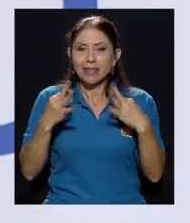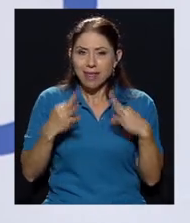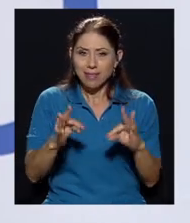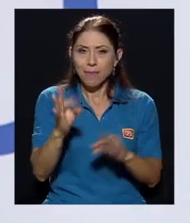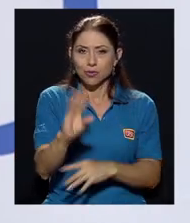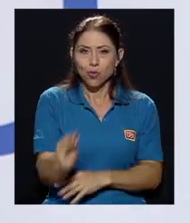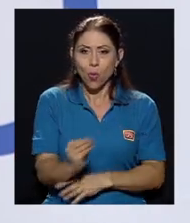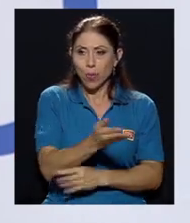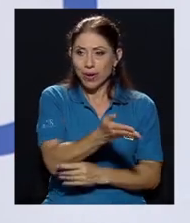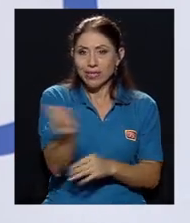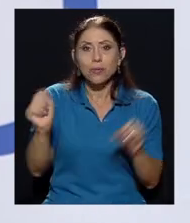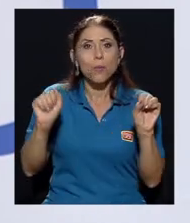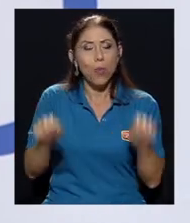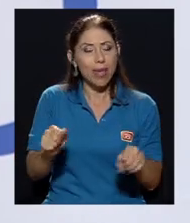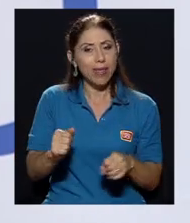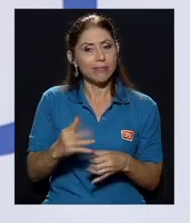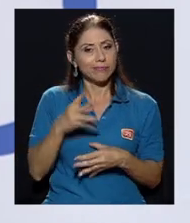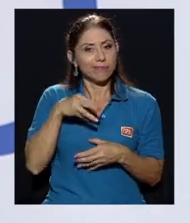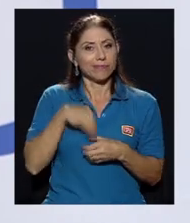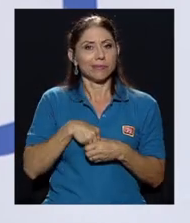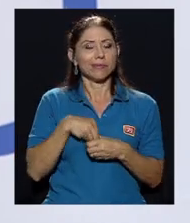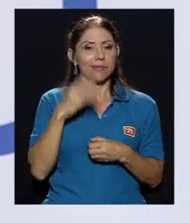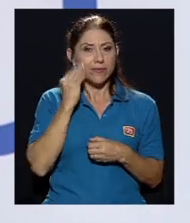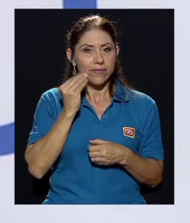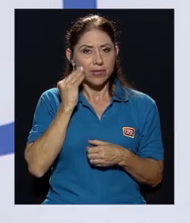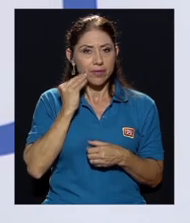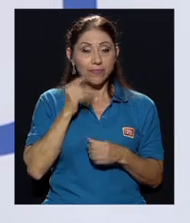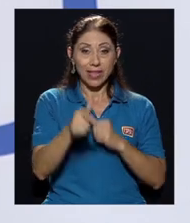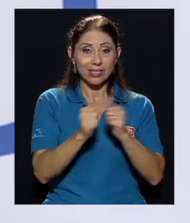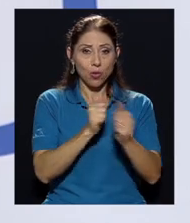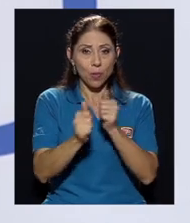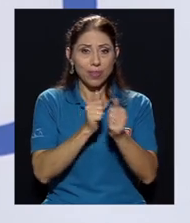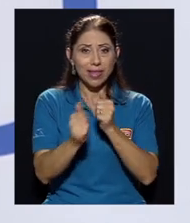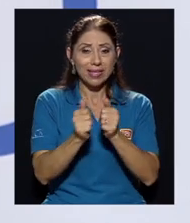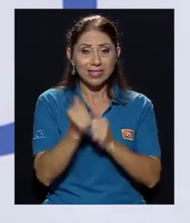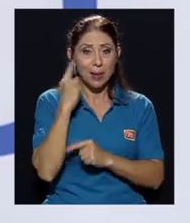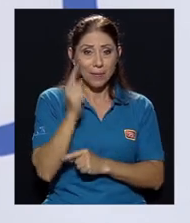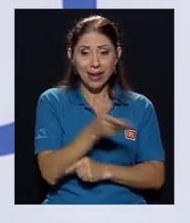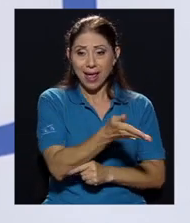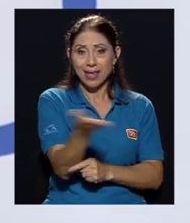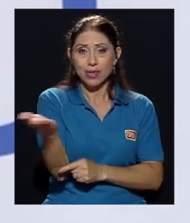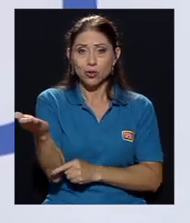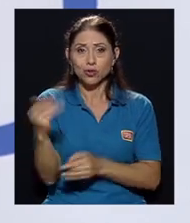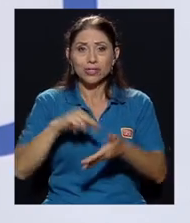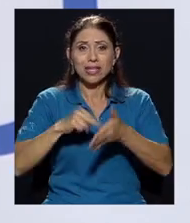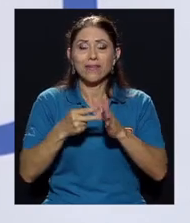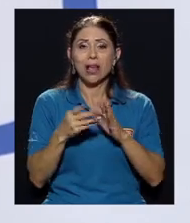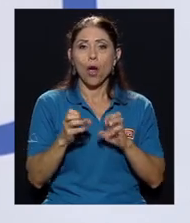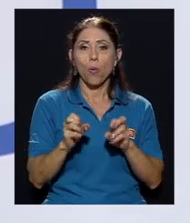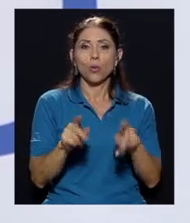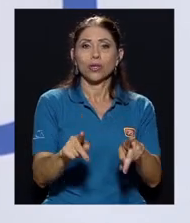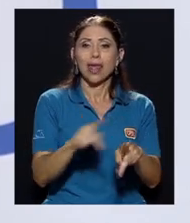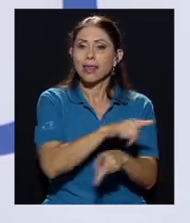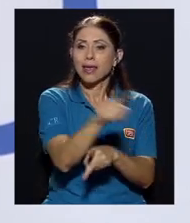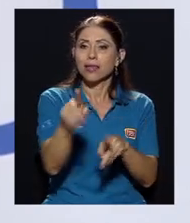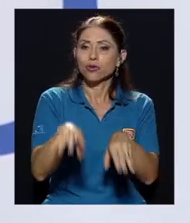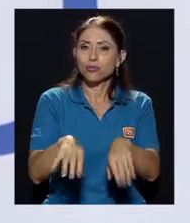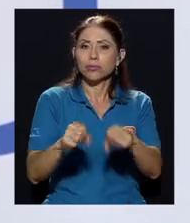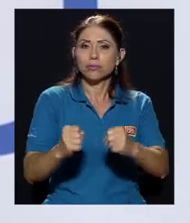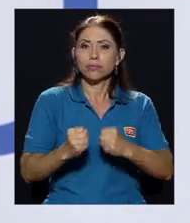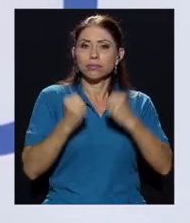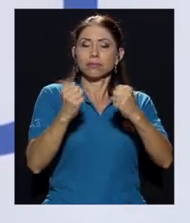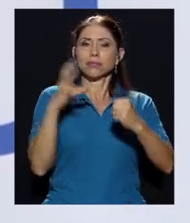también puedan vivir y creo que es esta competencia es una oportunidad para ellos de empoderarse y darse cuenta de sus